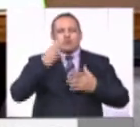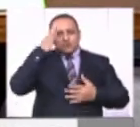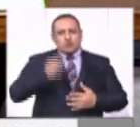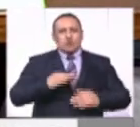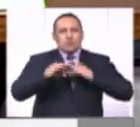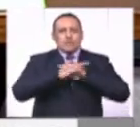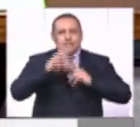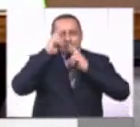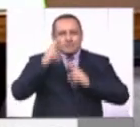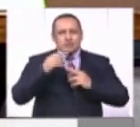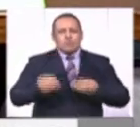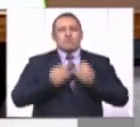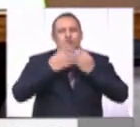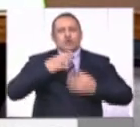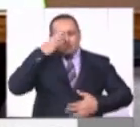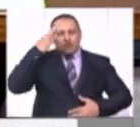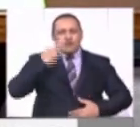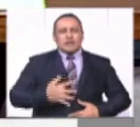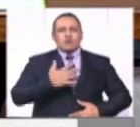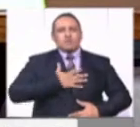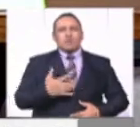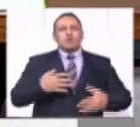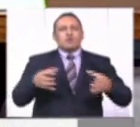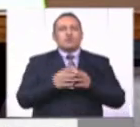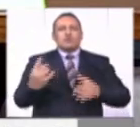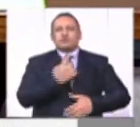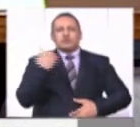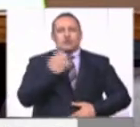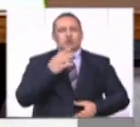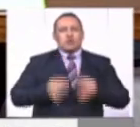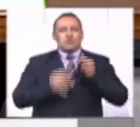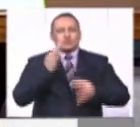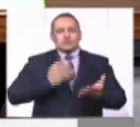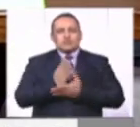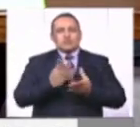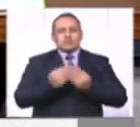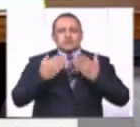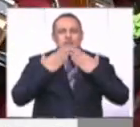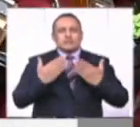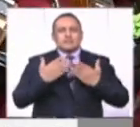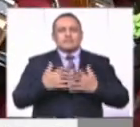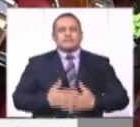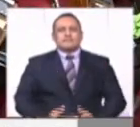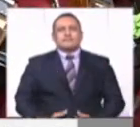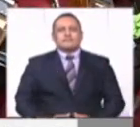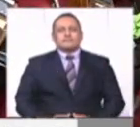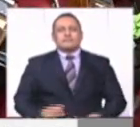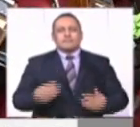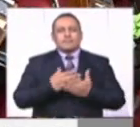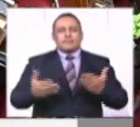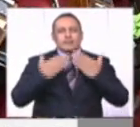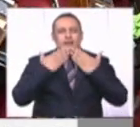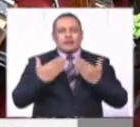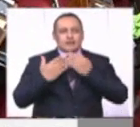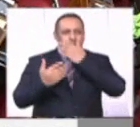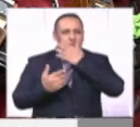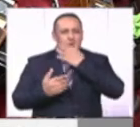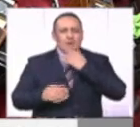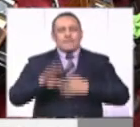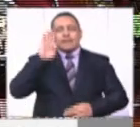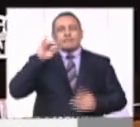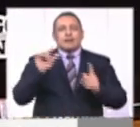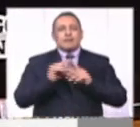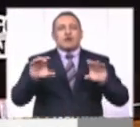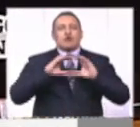en la democracia Porque creo en el estado de derecho y Porque creo sobre todo en la justicia Muchas gracias gracias congresista tien uso la